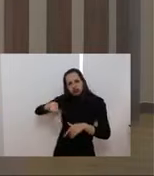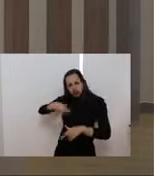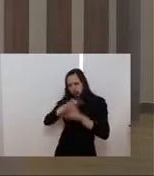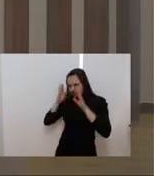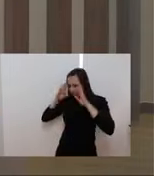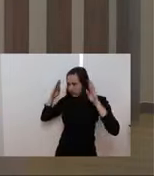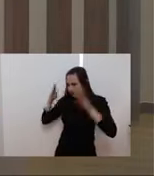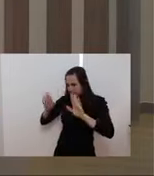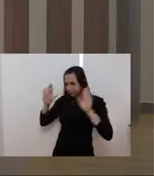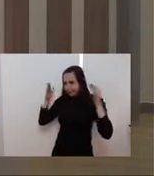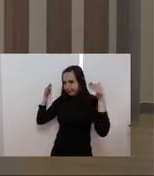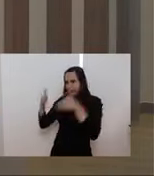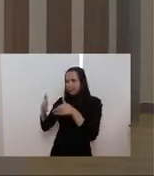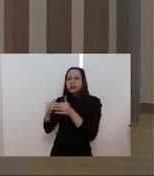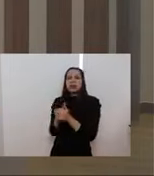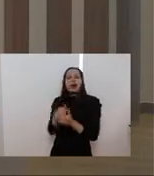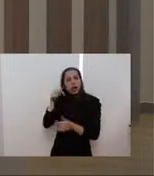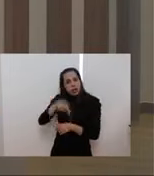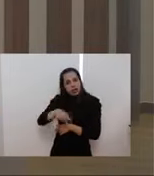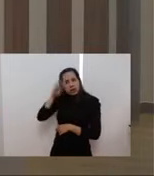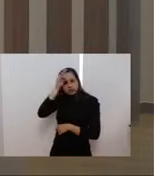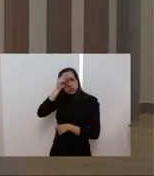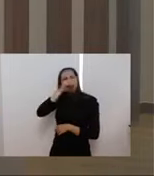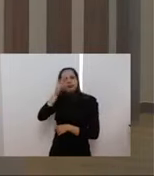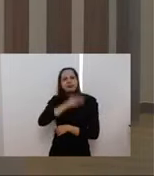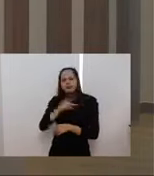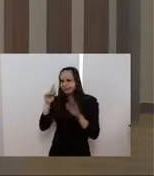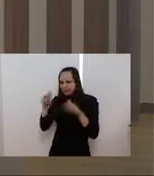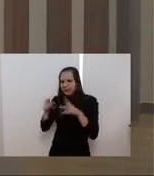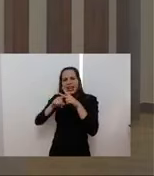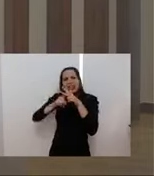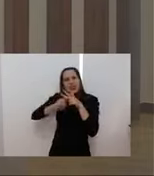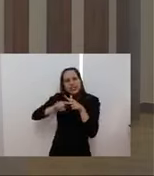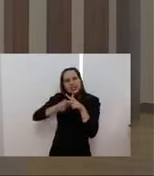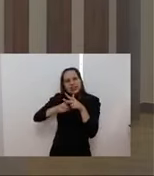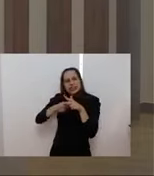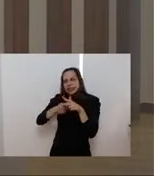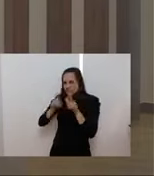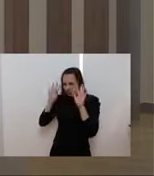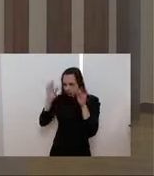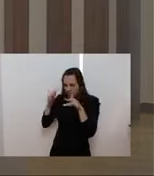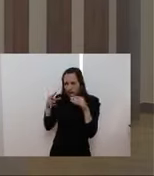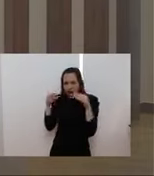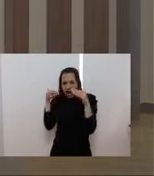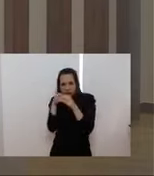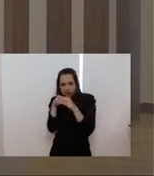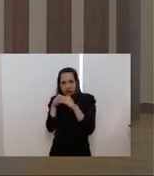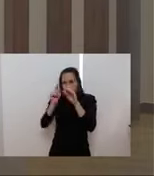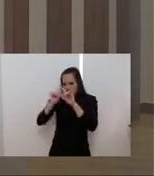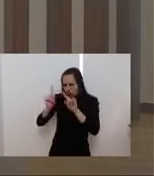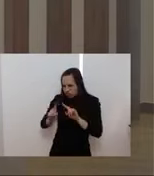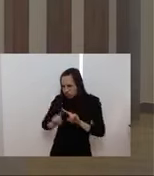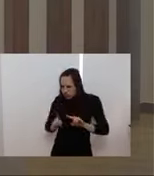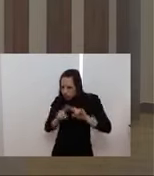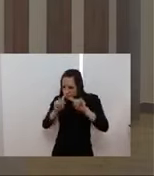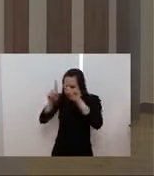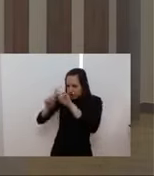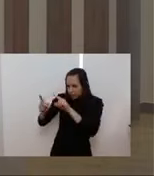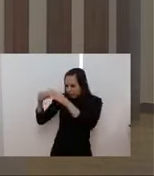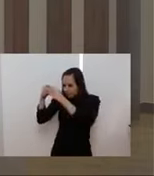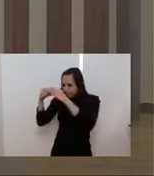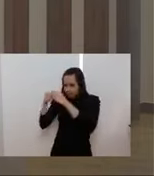único hospital que cuenta en sus instalaciones con estos talleres de elaboración y adaptación de dispositivos médicos para estos pacientes